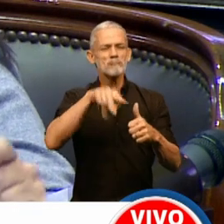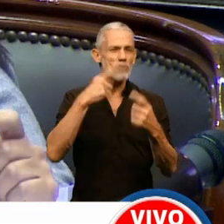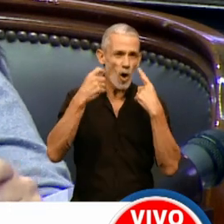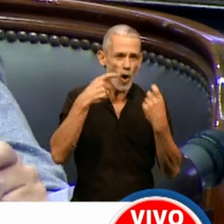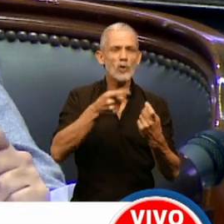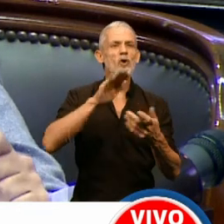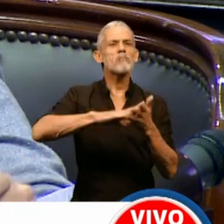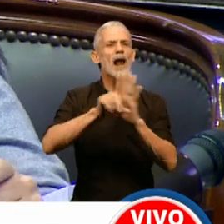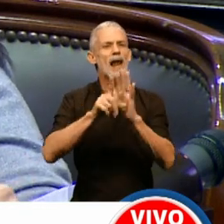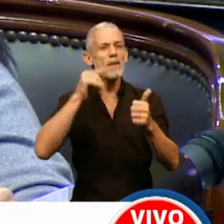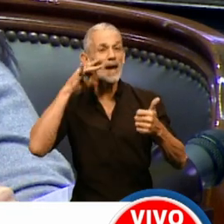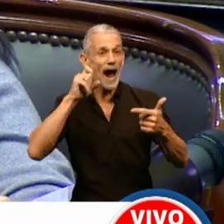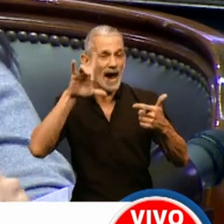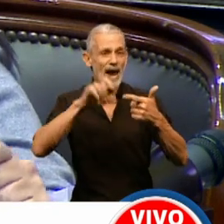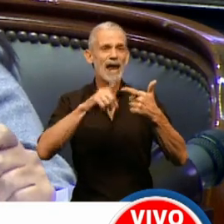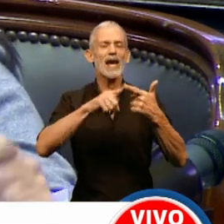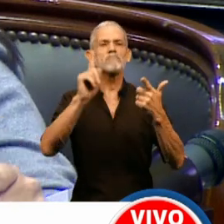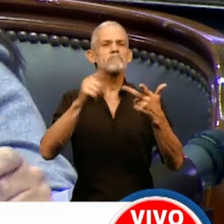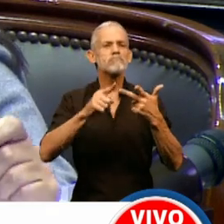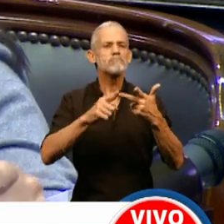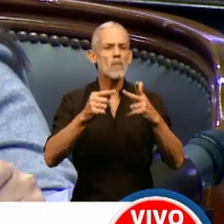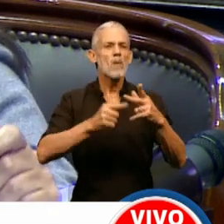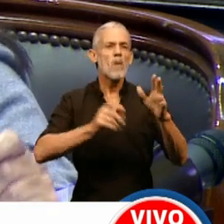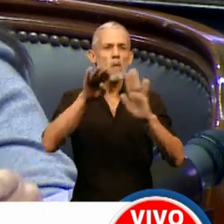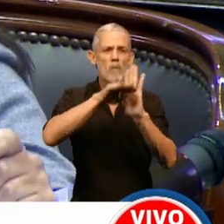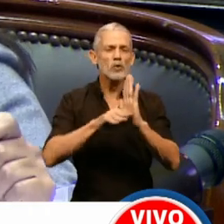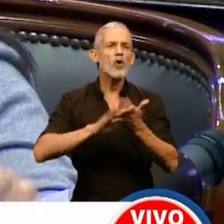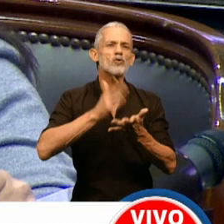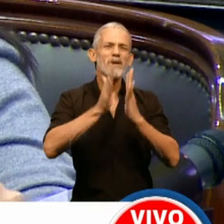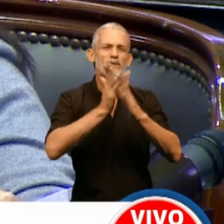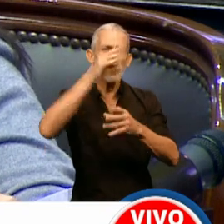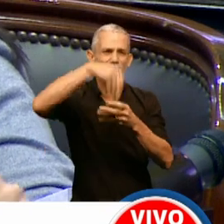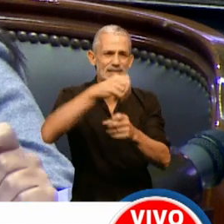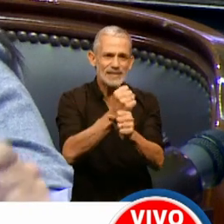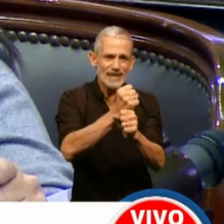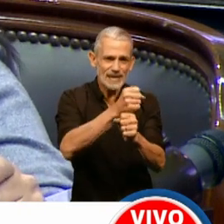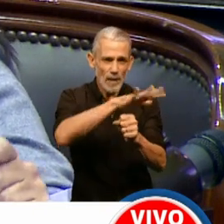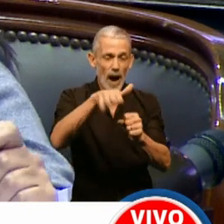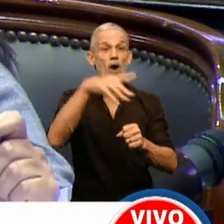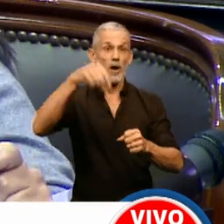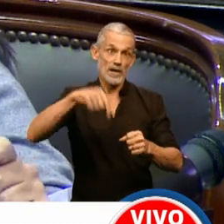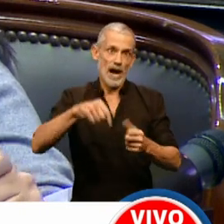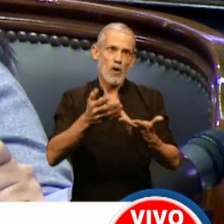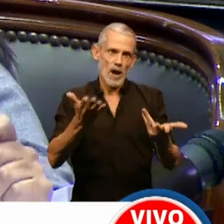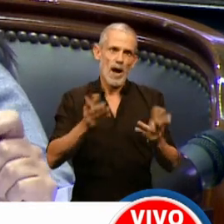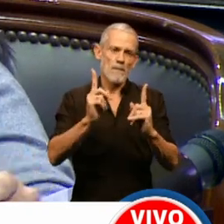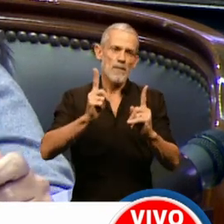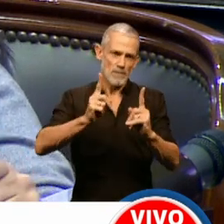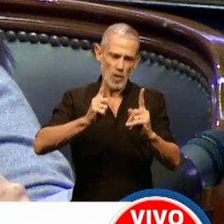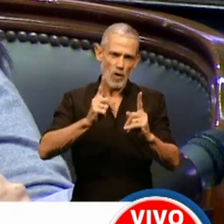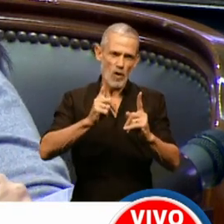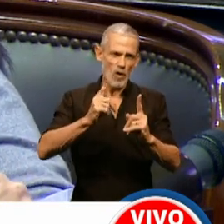implementación de la ley micaela la puesta en marcha del protocolo de violencia laboral y ahora como bien me